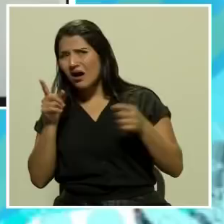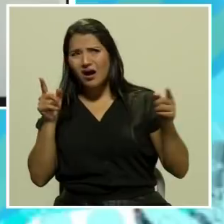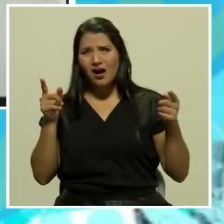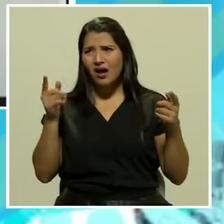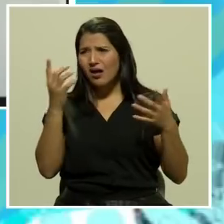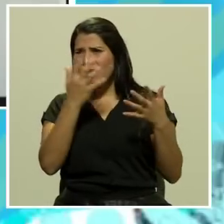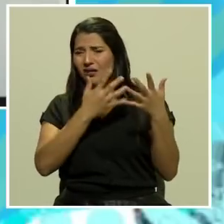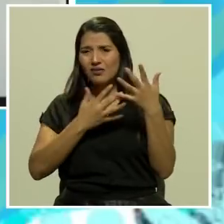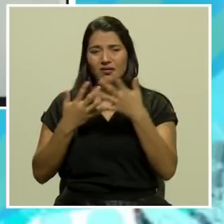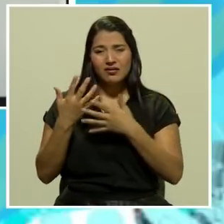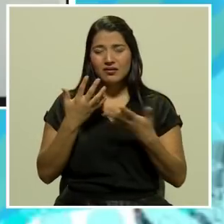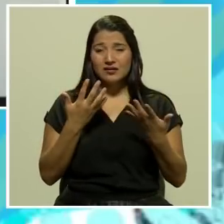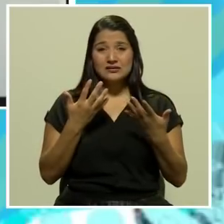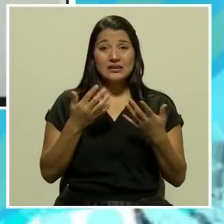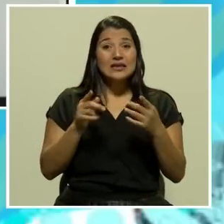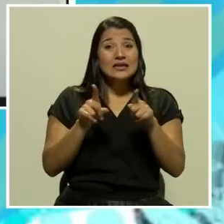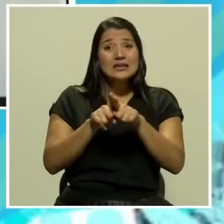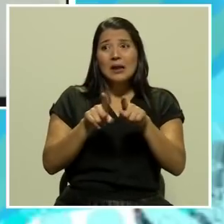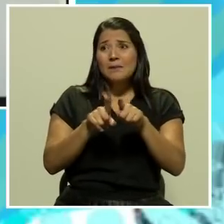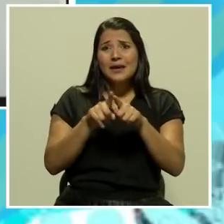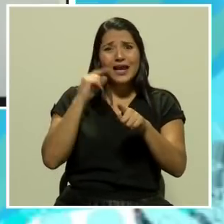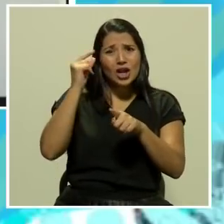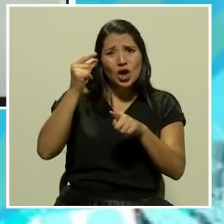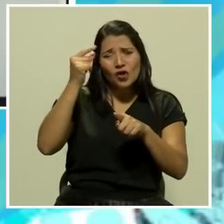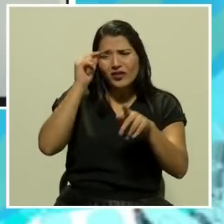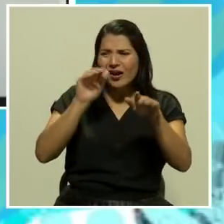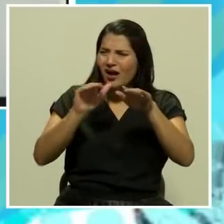a congregarse y a salir sin protección.